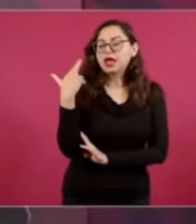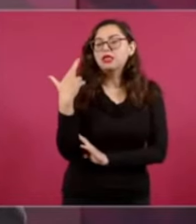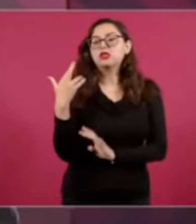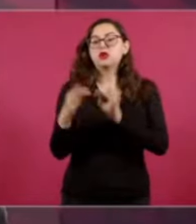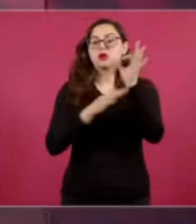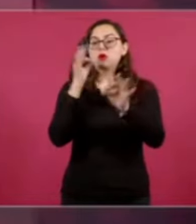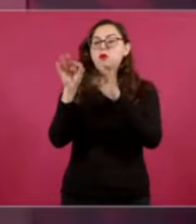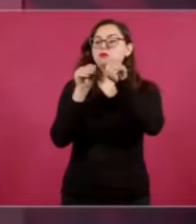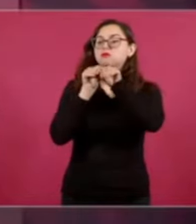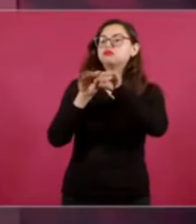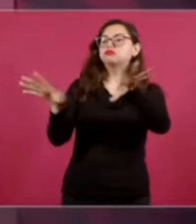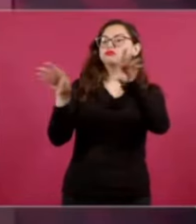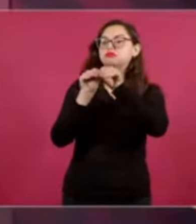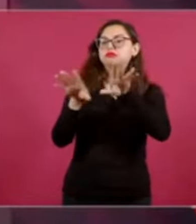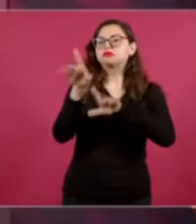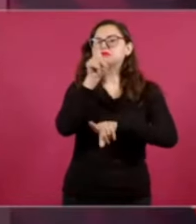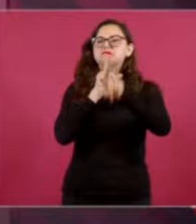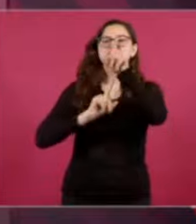propiedad